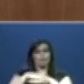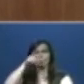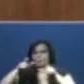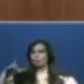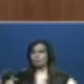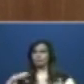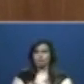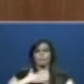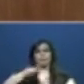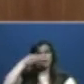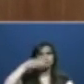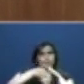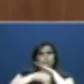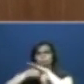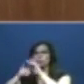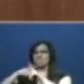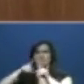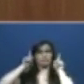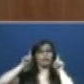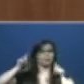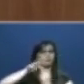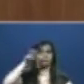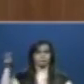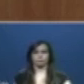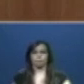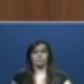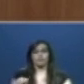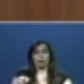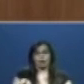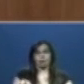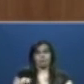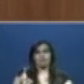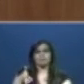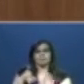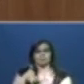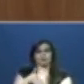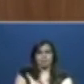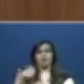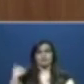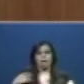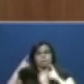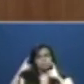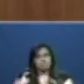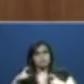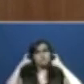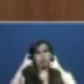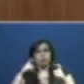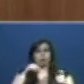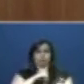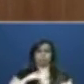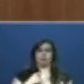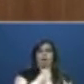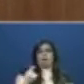acceder a los distintos niveles educativos momento a partir del cual comienza el deber de esfuerzo de cada uno de los